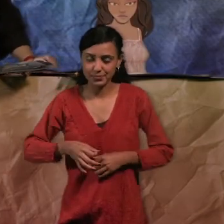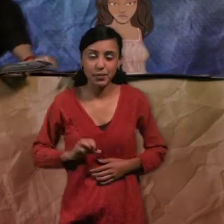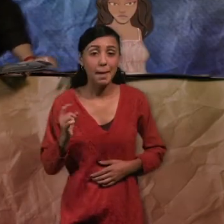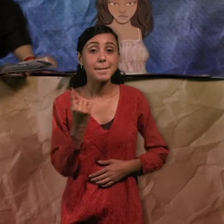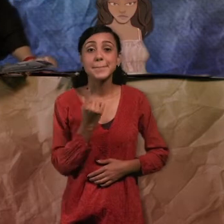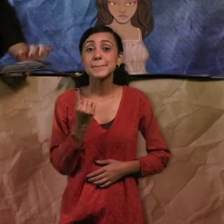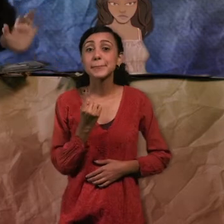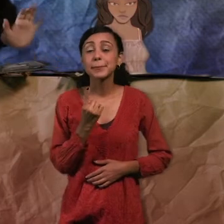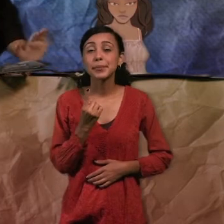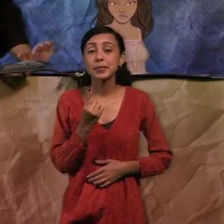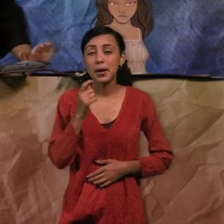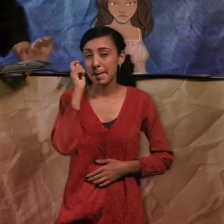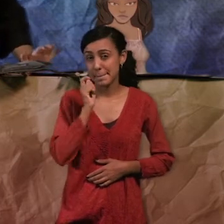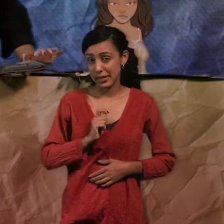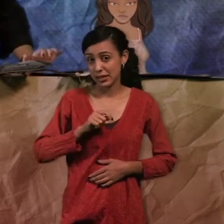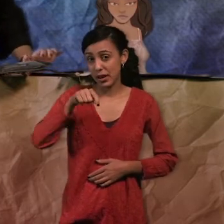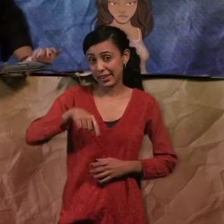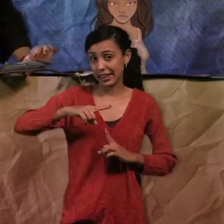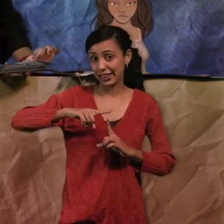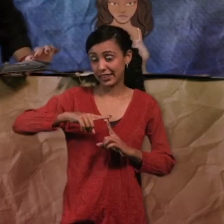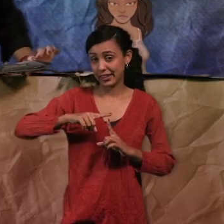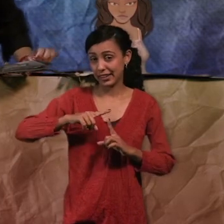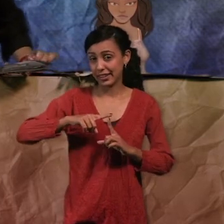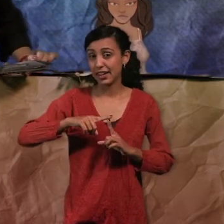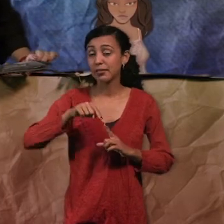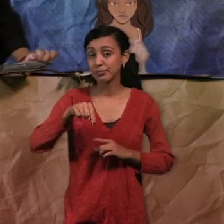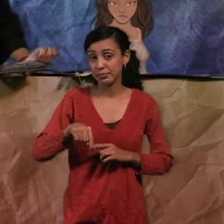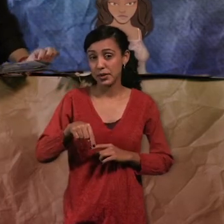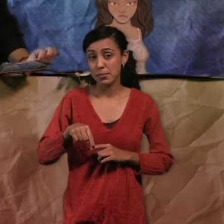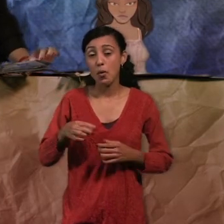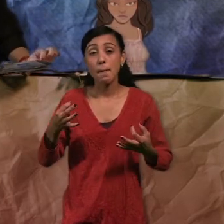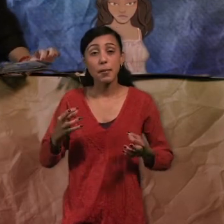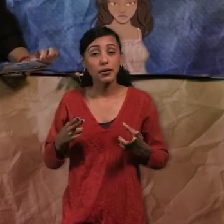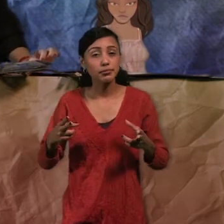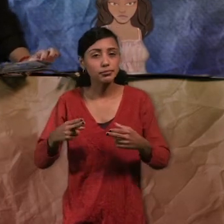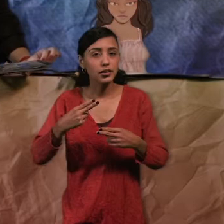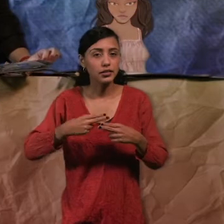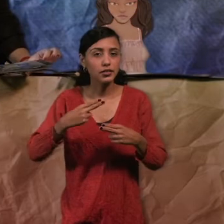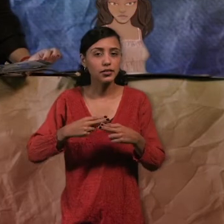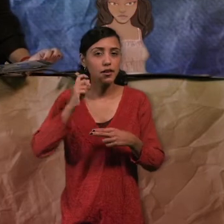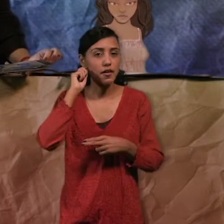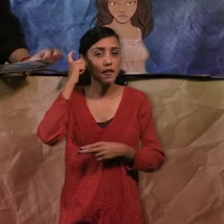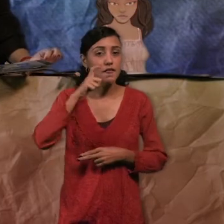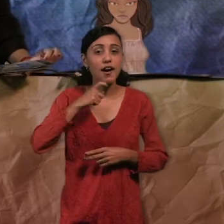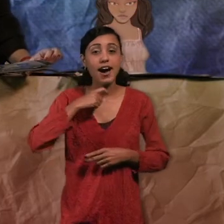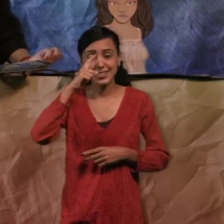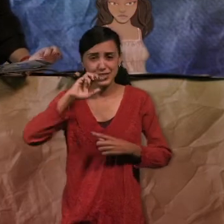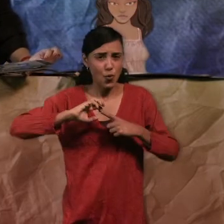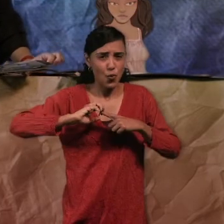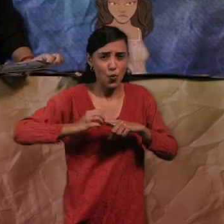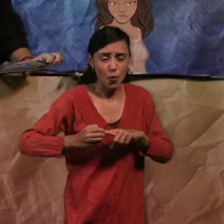película que está registrada realizada con esta técnica de animación, el papel recortado, se llama Fases humorísticas